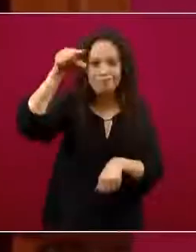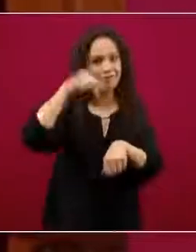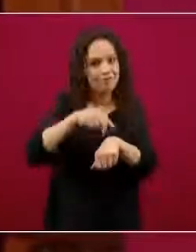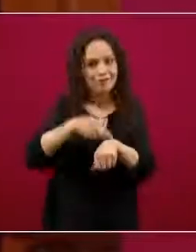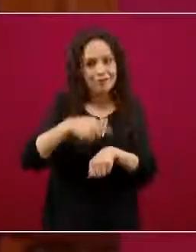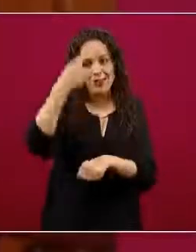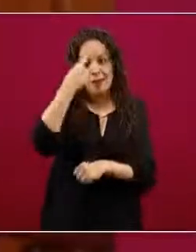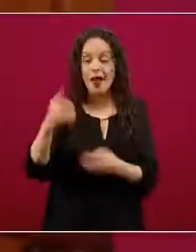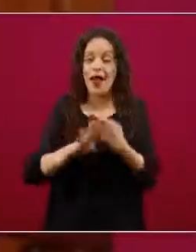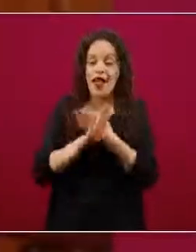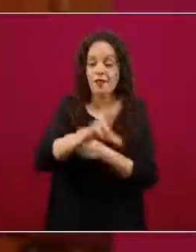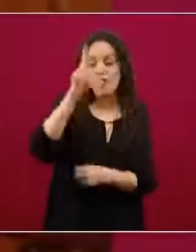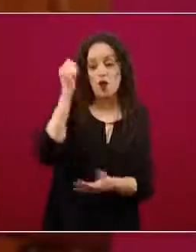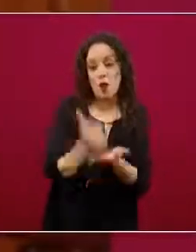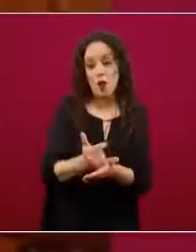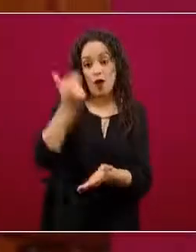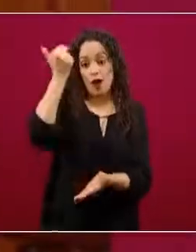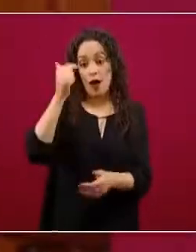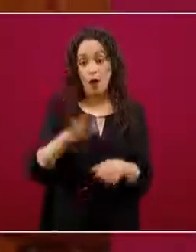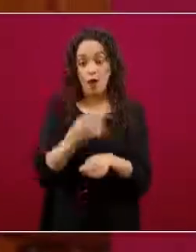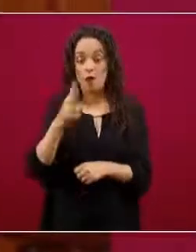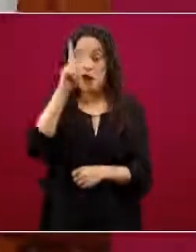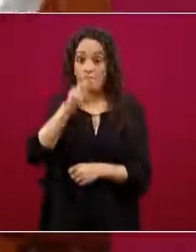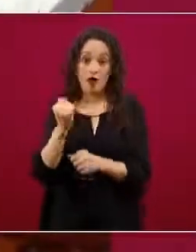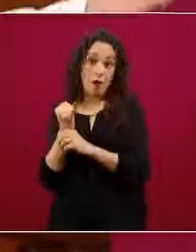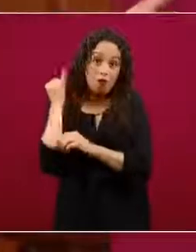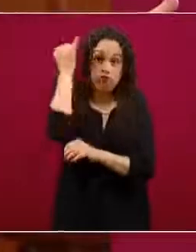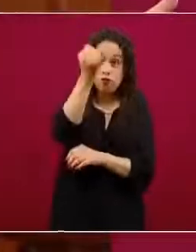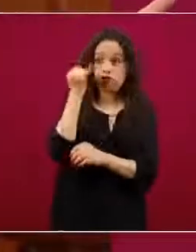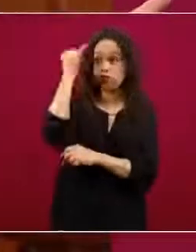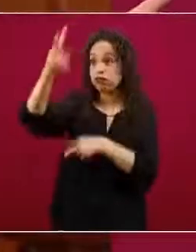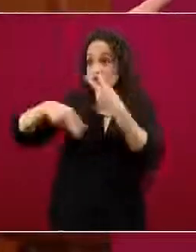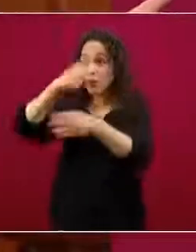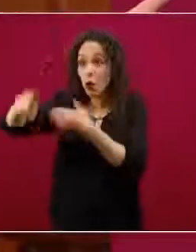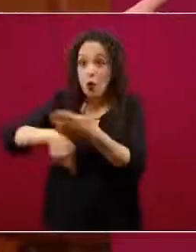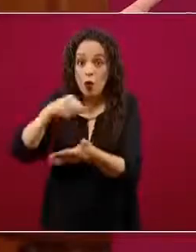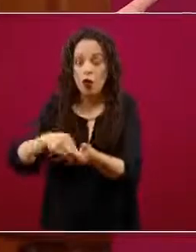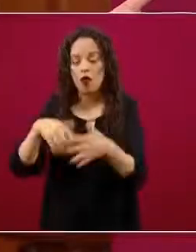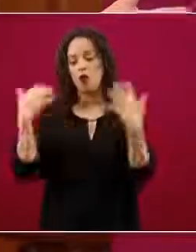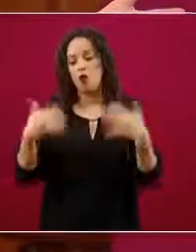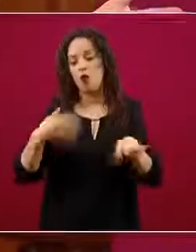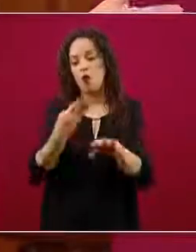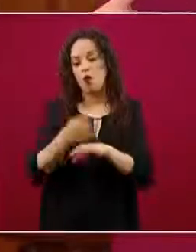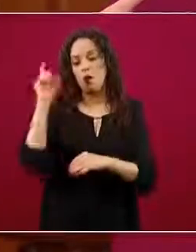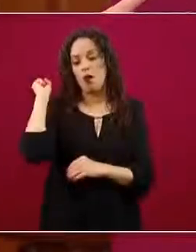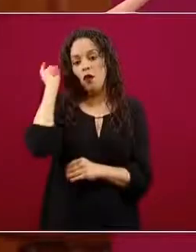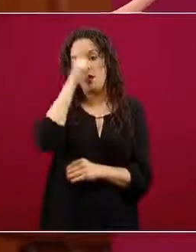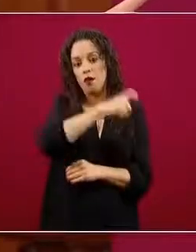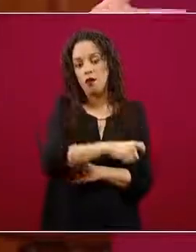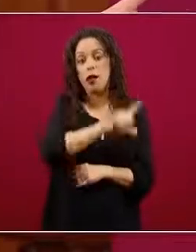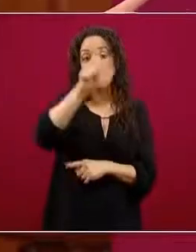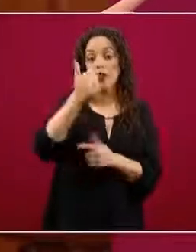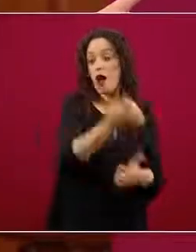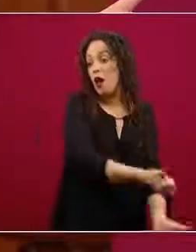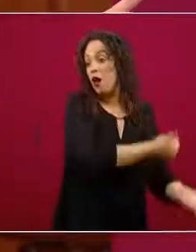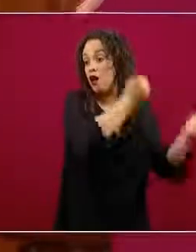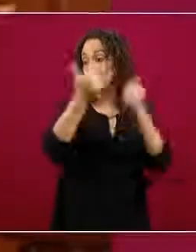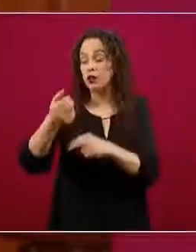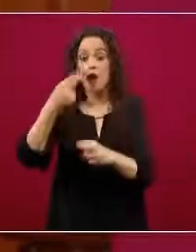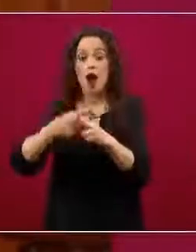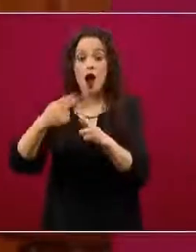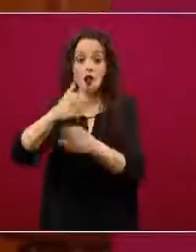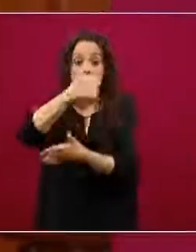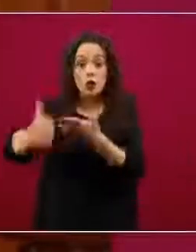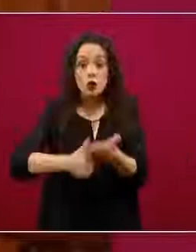complique, porque para poder llegar con ellos tan complicados hasta la capital de un estado donde vamos a tener una unidad de cuidados